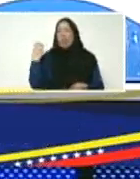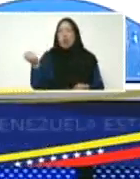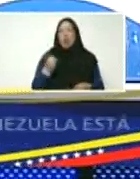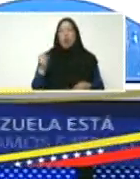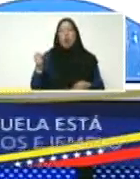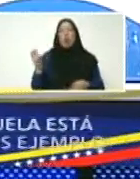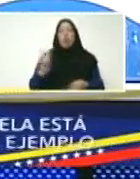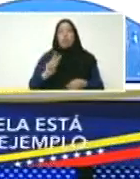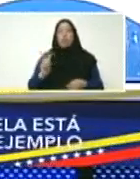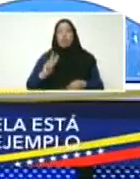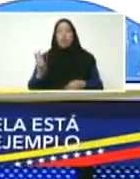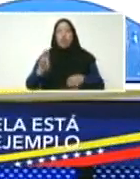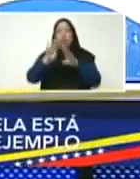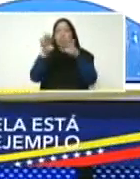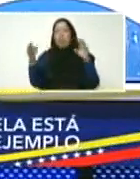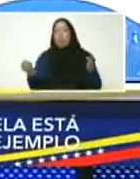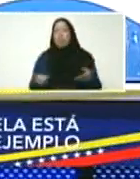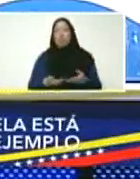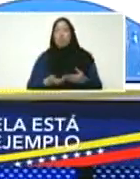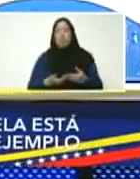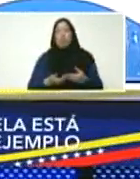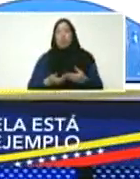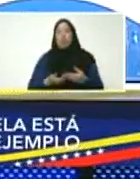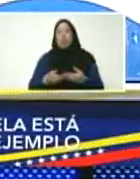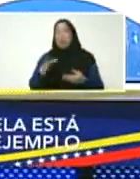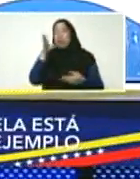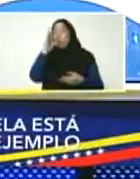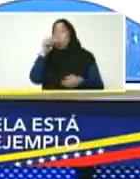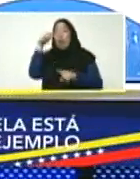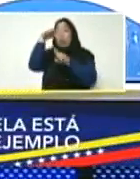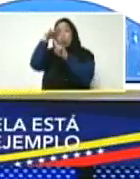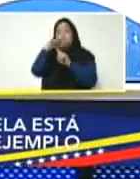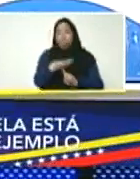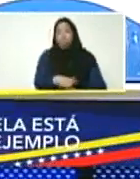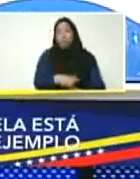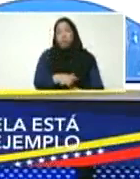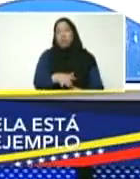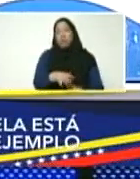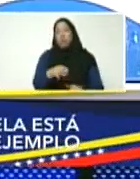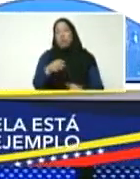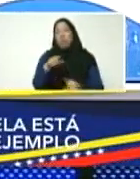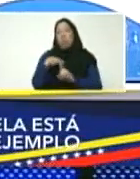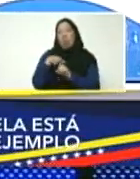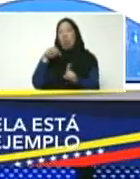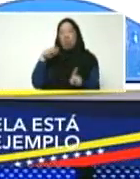mundo. Aquí en Venezuela no hay xenofobia contra nadie, maltrato.